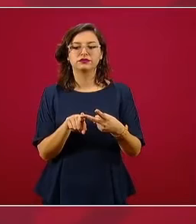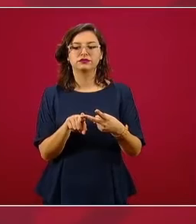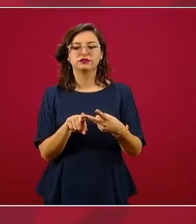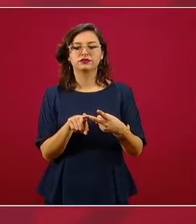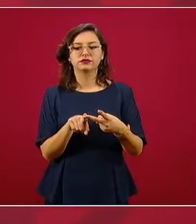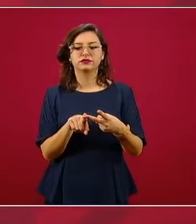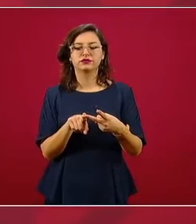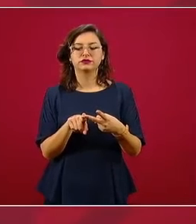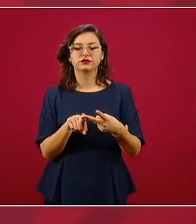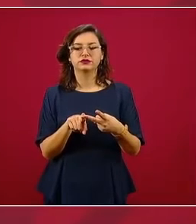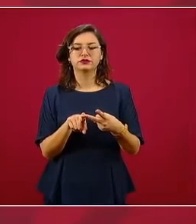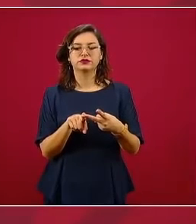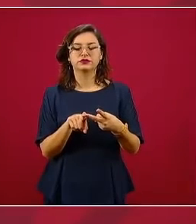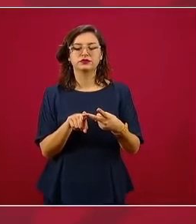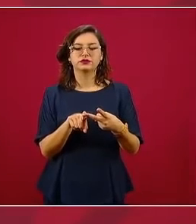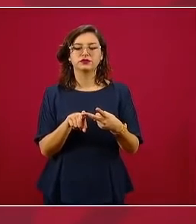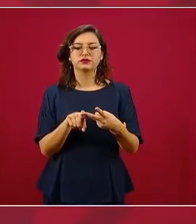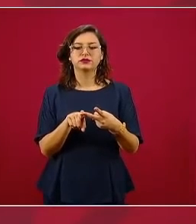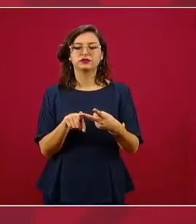familias